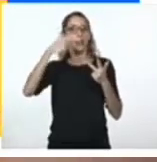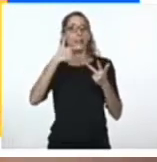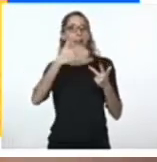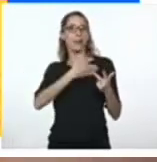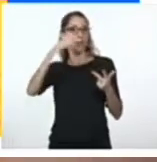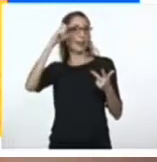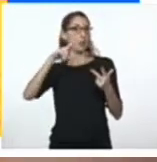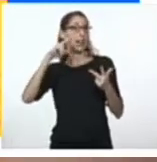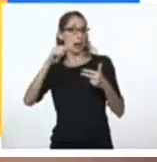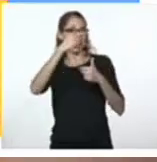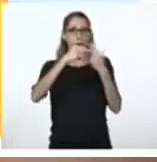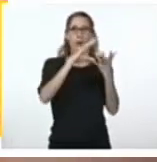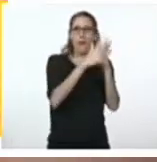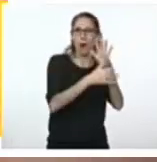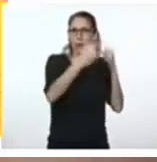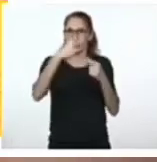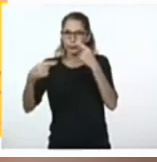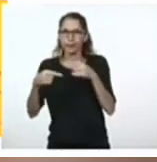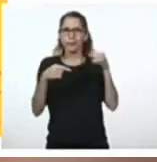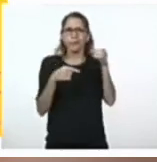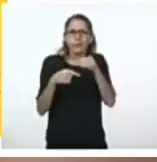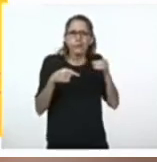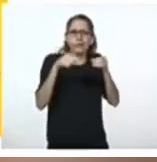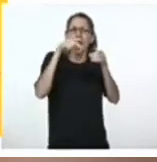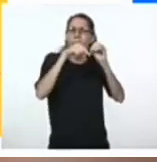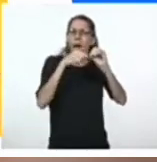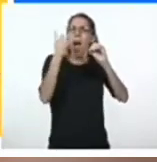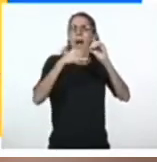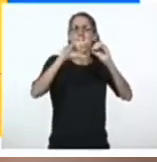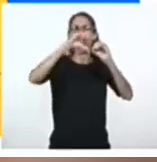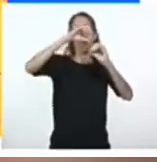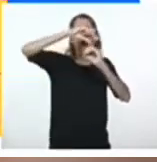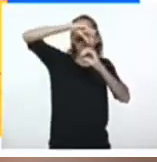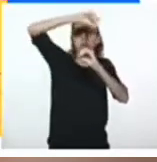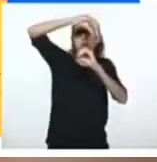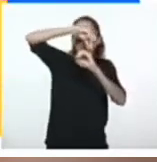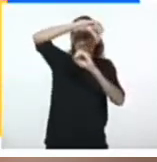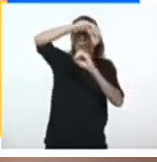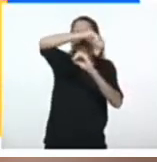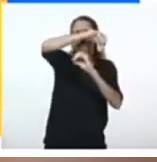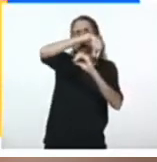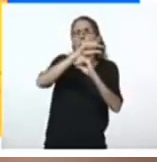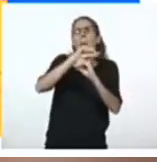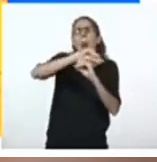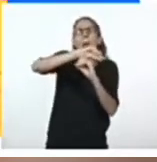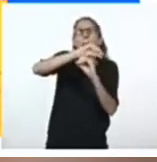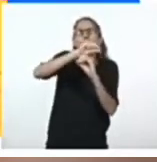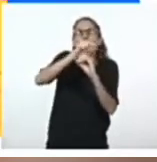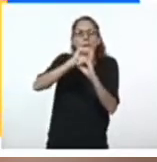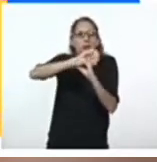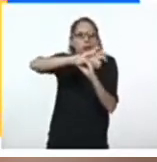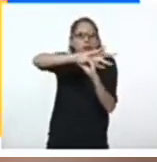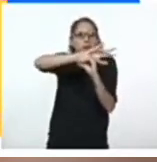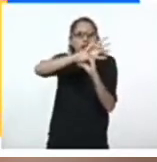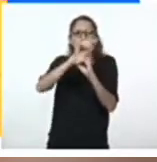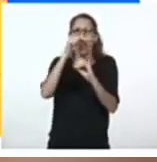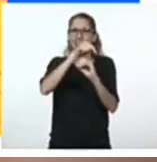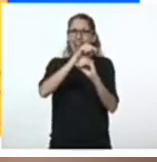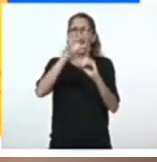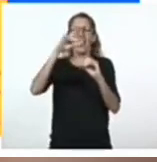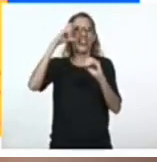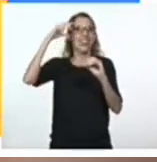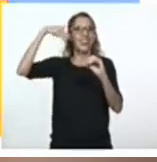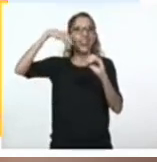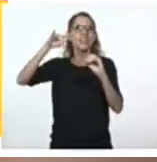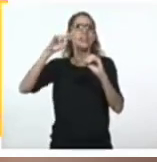Las neuronas tienen un cuerpo del que salen prolongaciones como cables. Las prolongaciones cortas y ramificadas se llaman dendritas. Hay